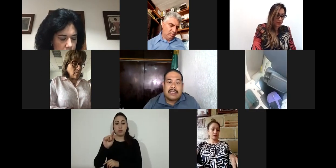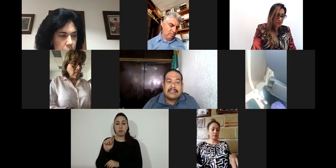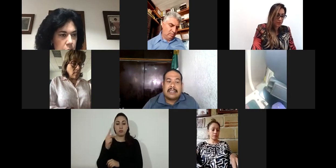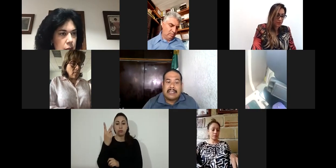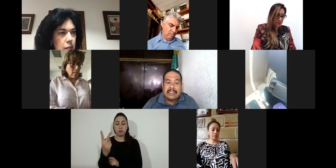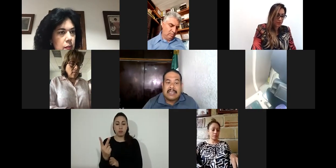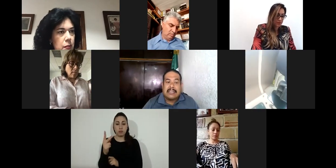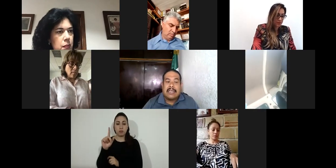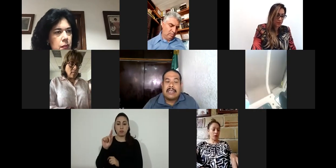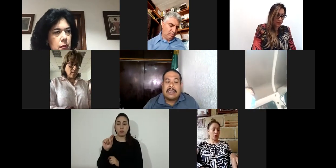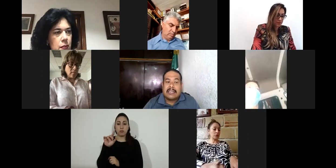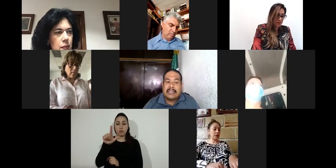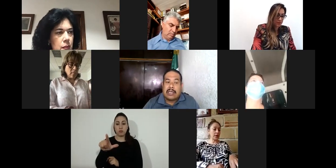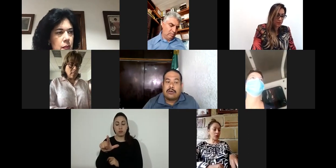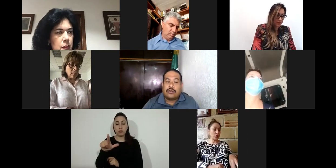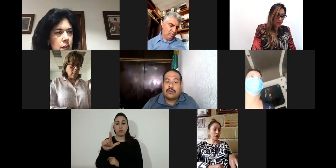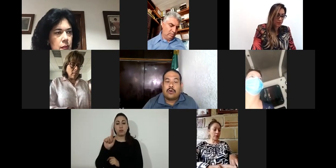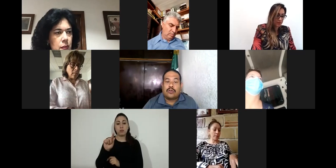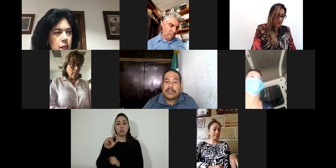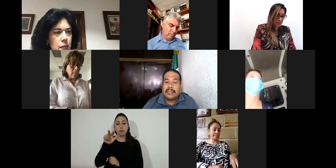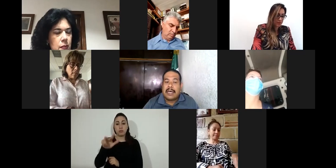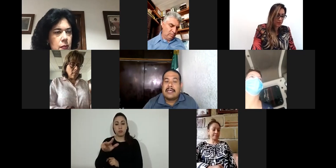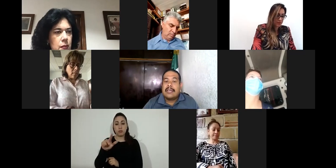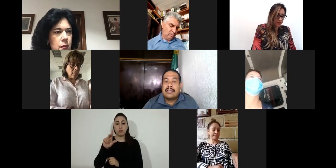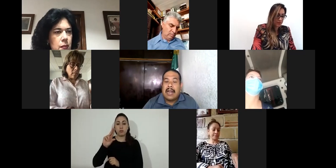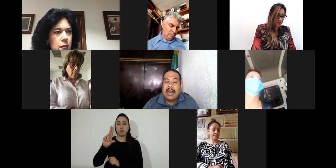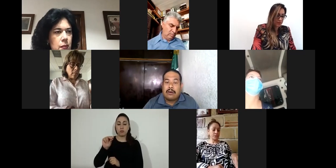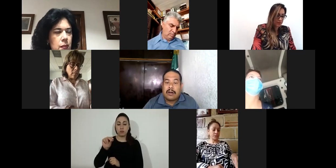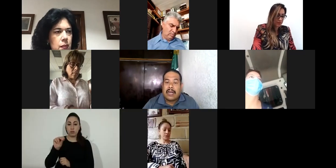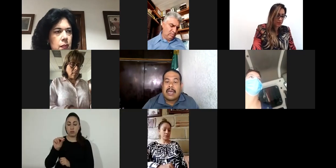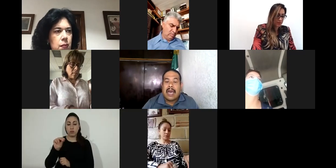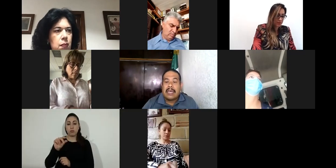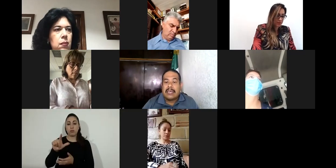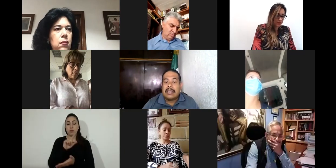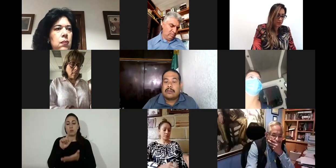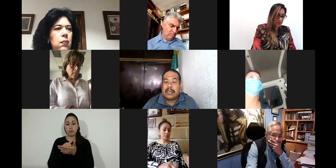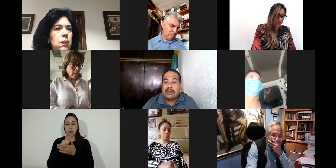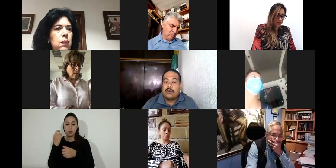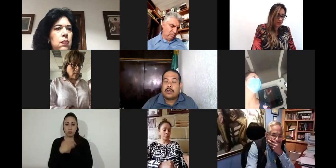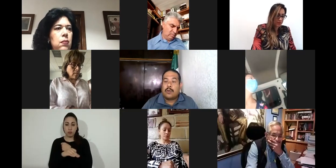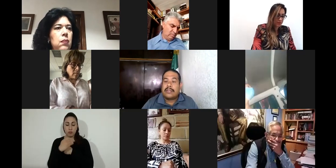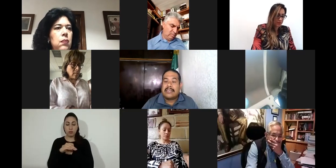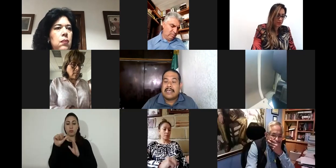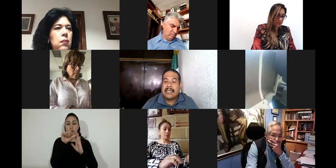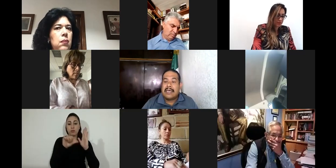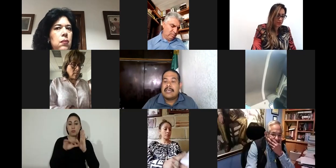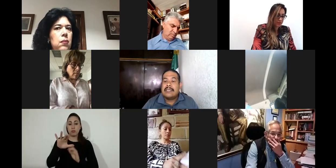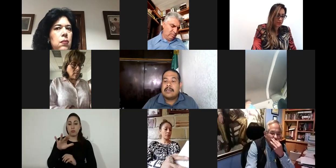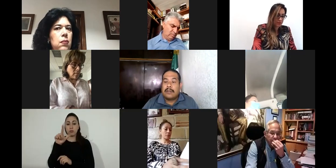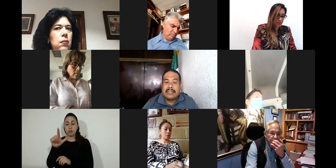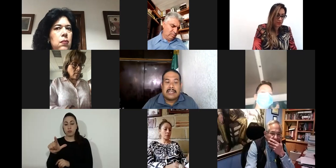72, 77, 78, 80 de la Ley Orgánica y de los artículos